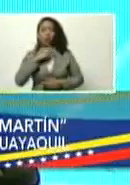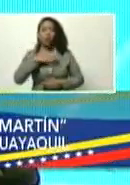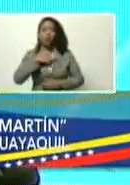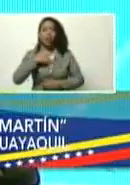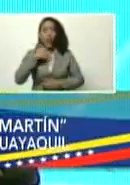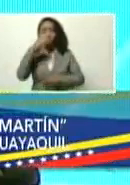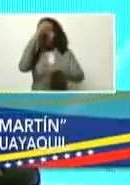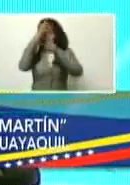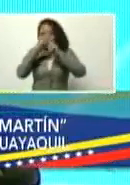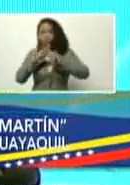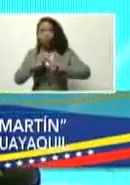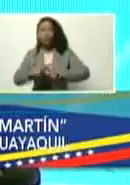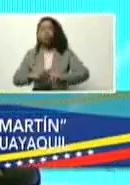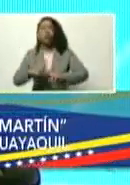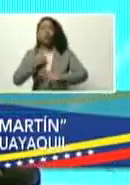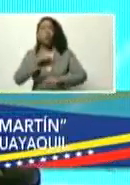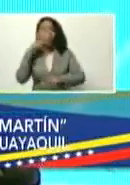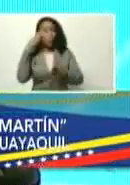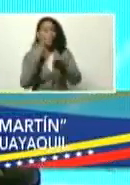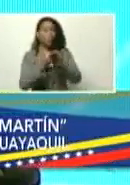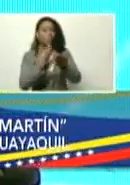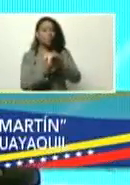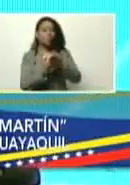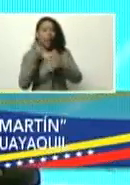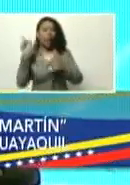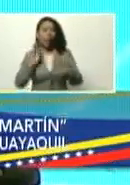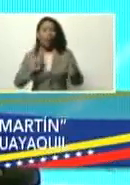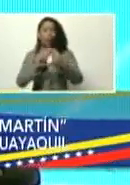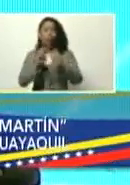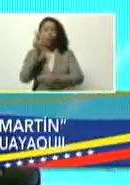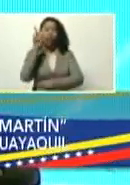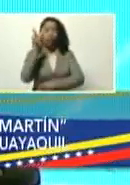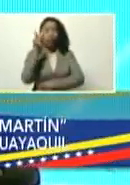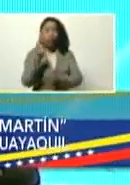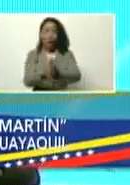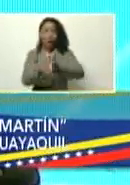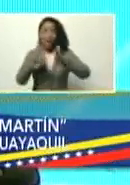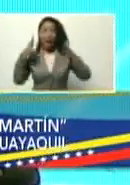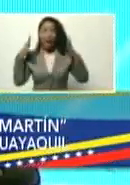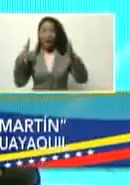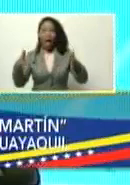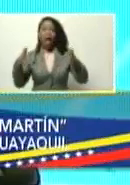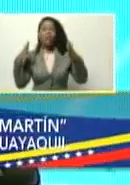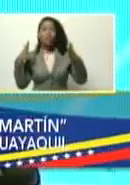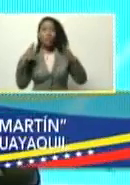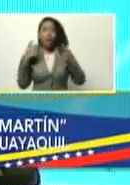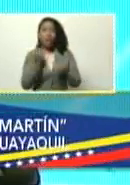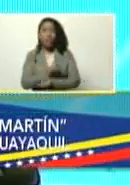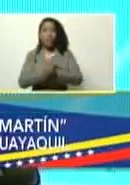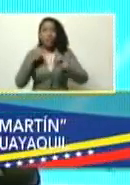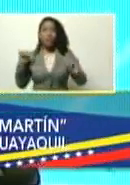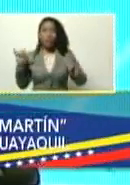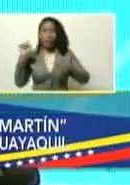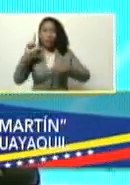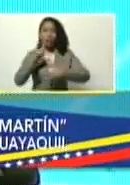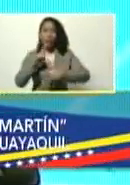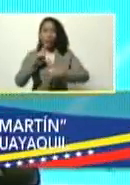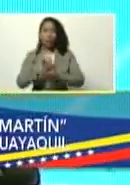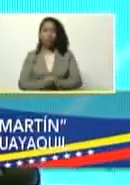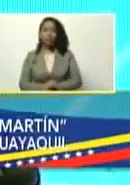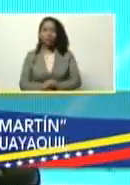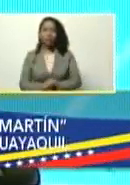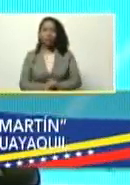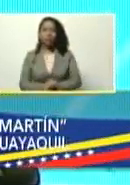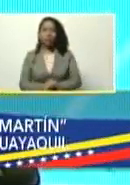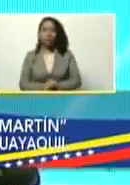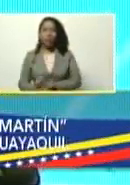sido testigos en la historia de este encuentro de dos gigantes, de la independencia de América Latina.